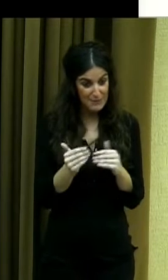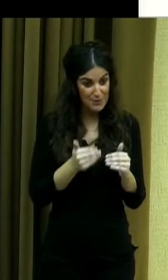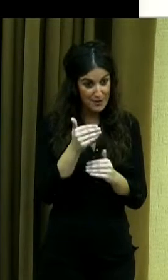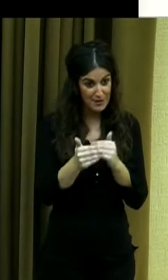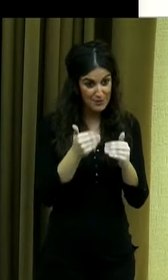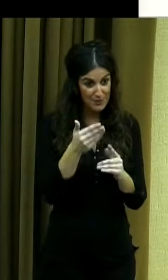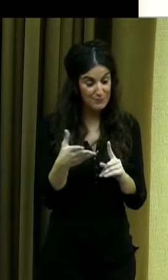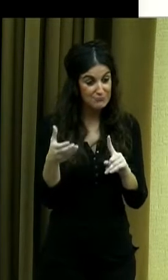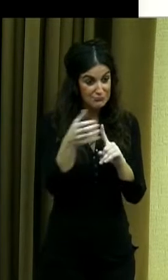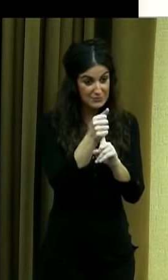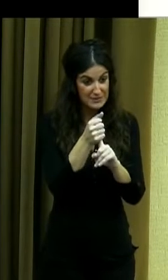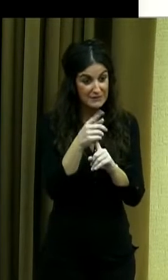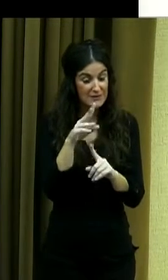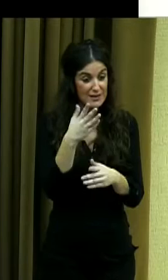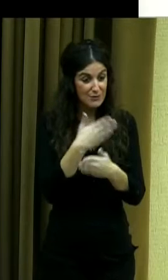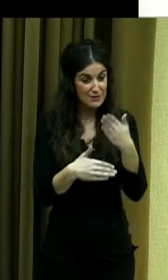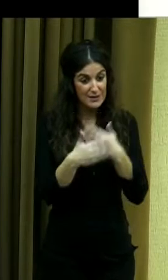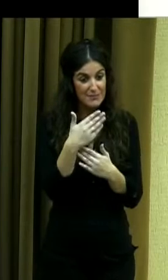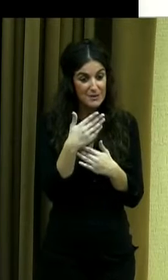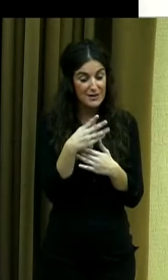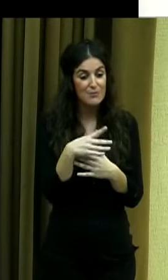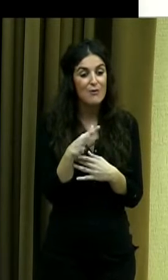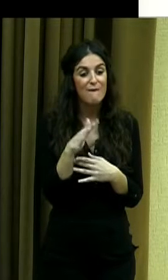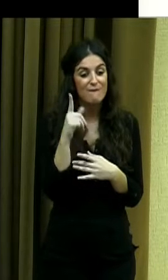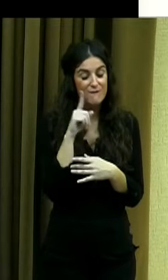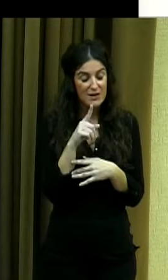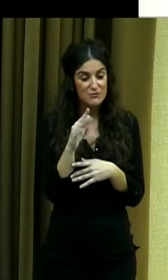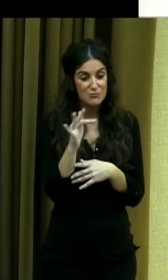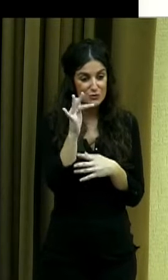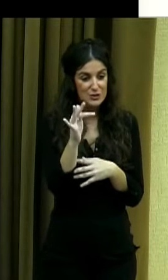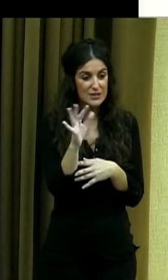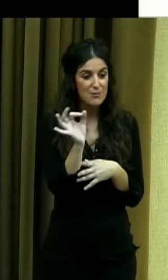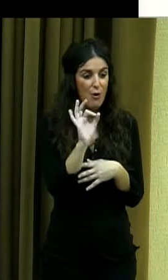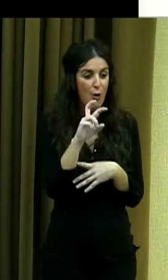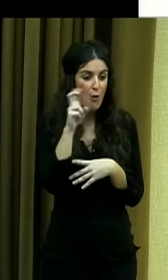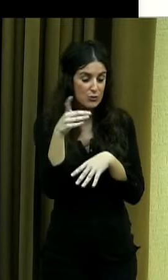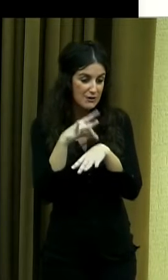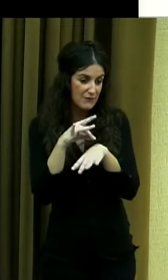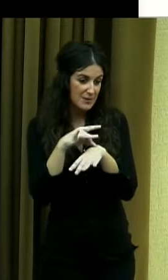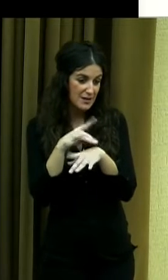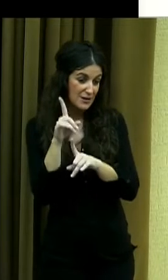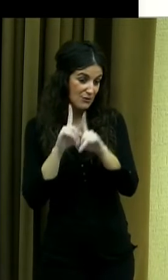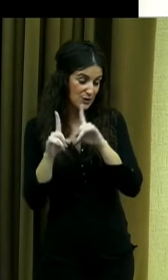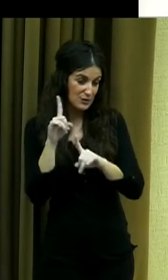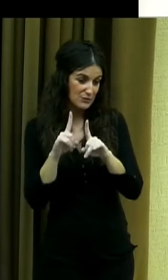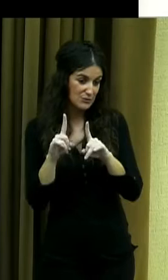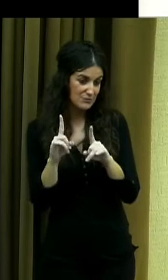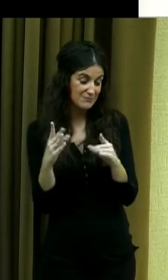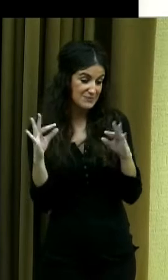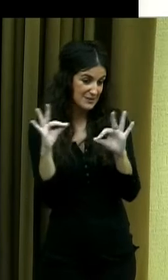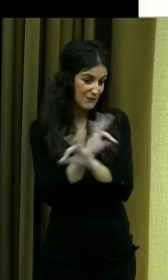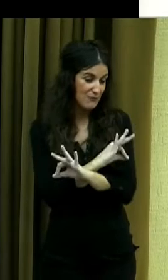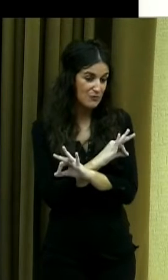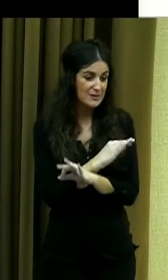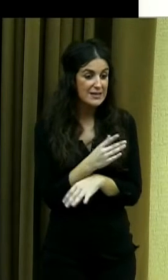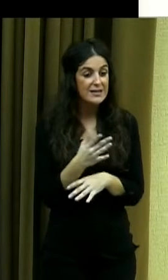una discapacidad intelectual, como en falsos positivos con otras enfermedades u otros trastornos del neurodesarrollo. ¿Cuáles van a ser los